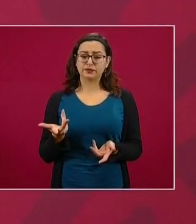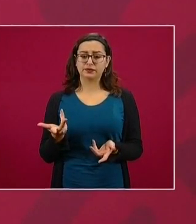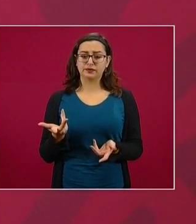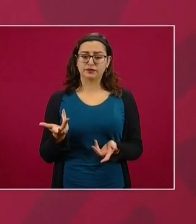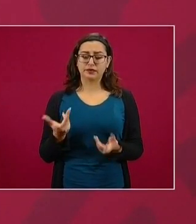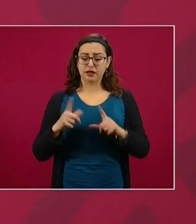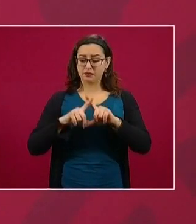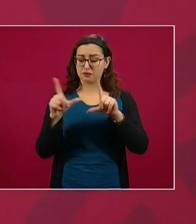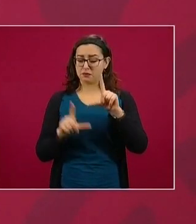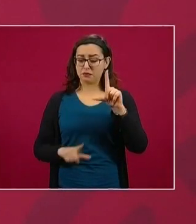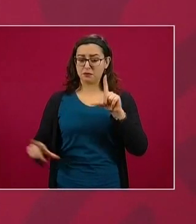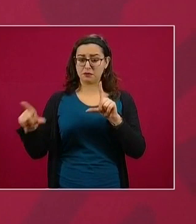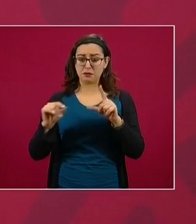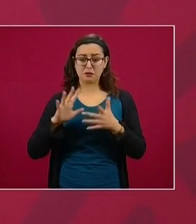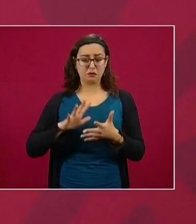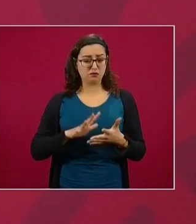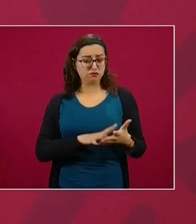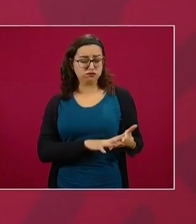padece en el país